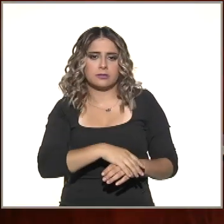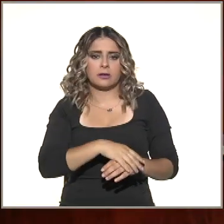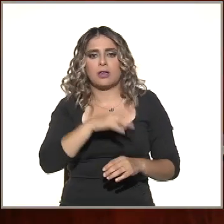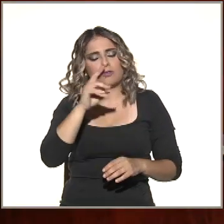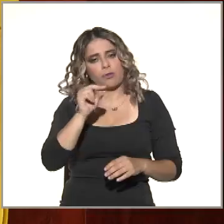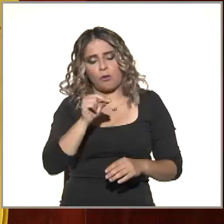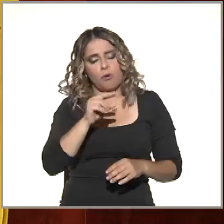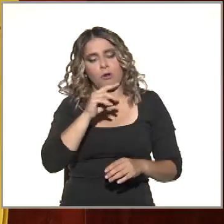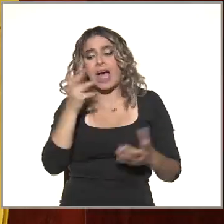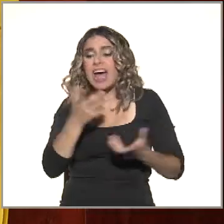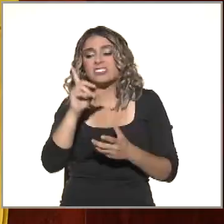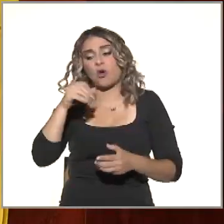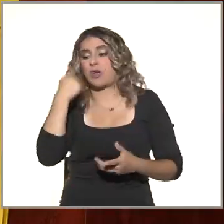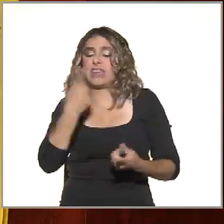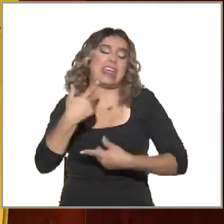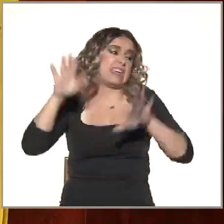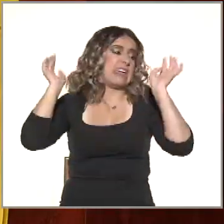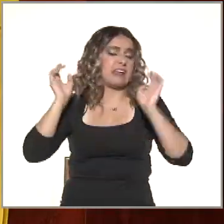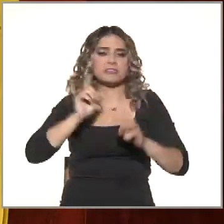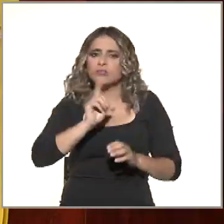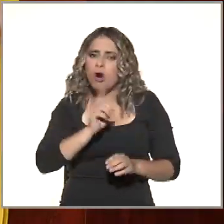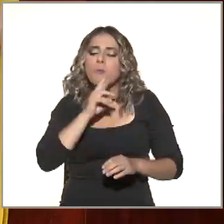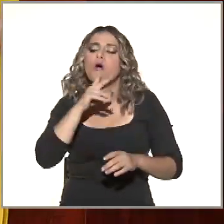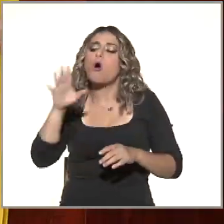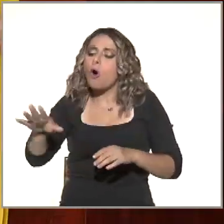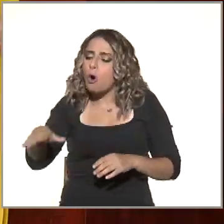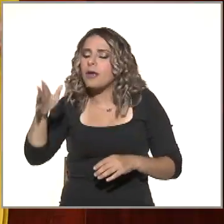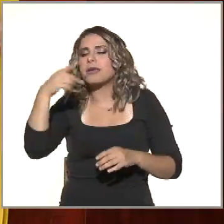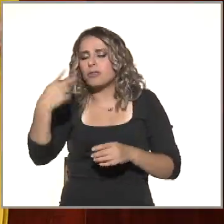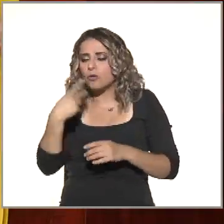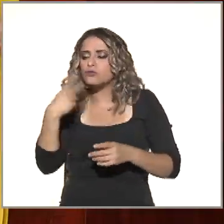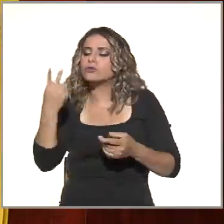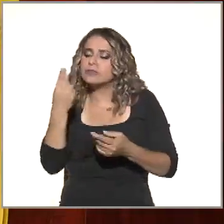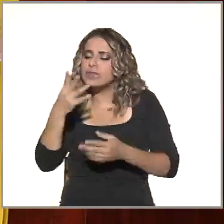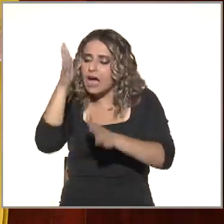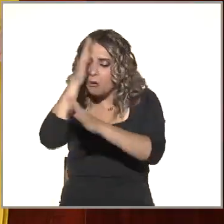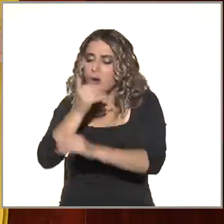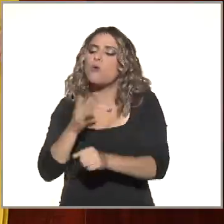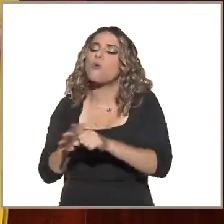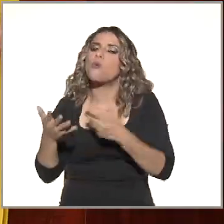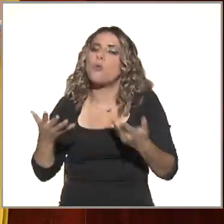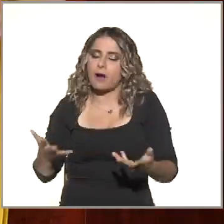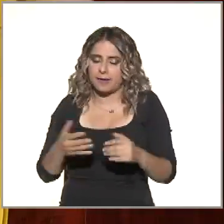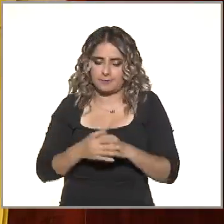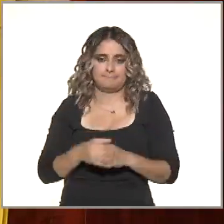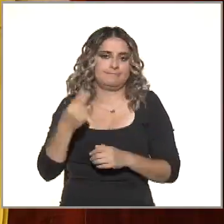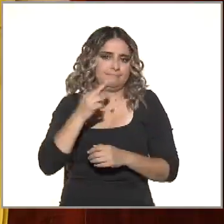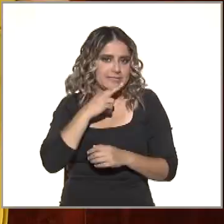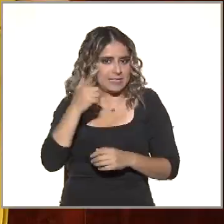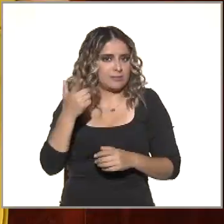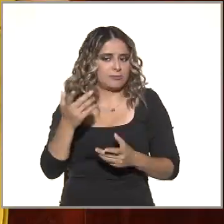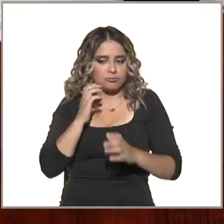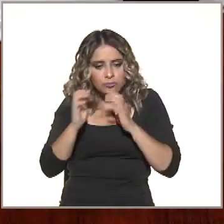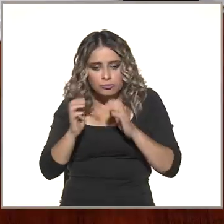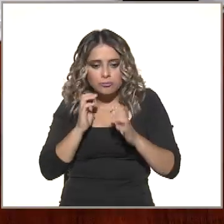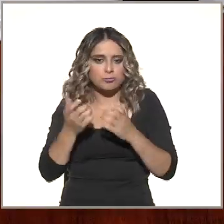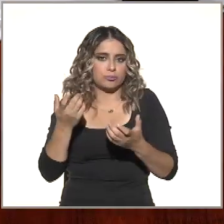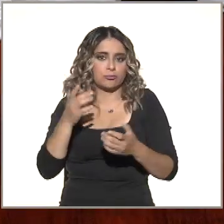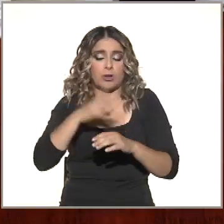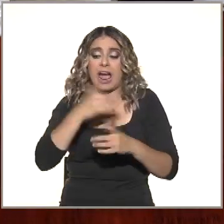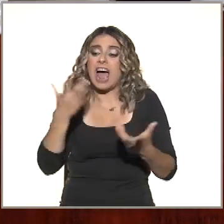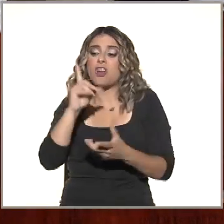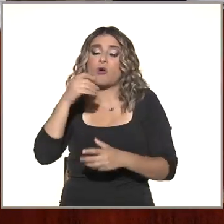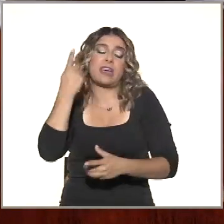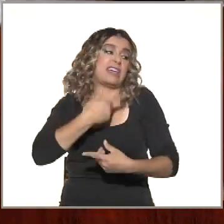que quieras, porque de todos modos no vas a estar de acuerdo, haga lo que haga la persona. Claro, claro. Y aparte después, atrás de esa frase seguramente